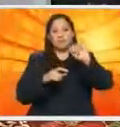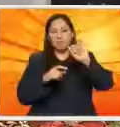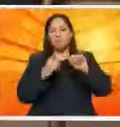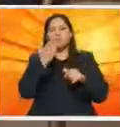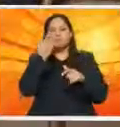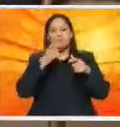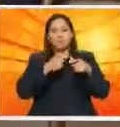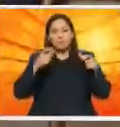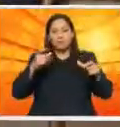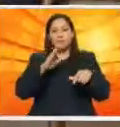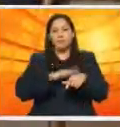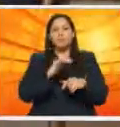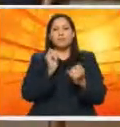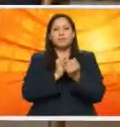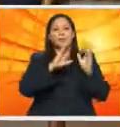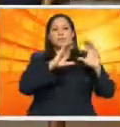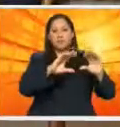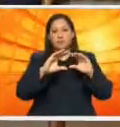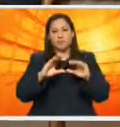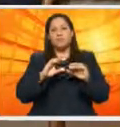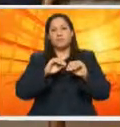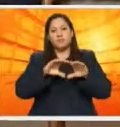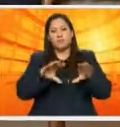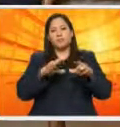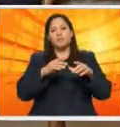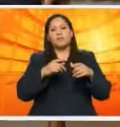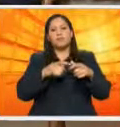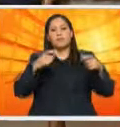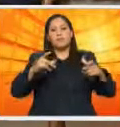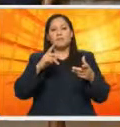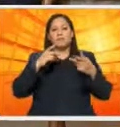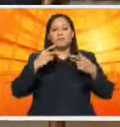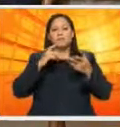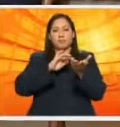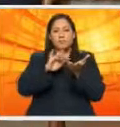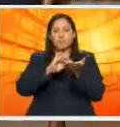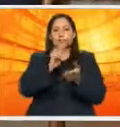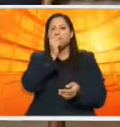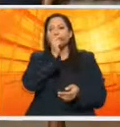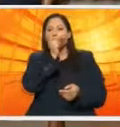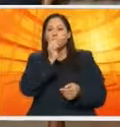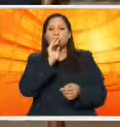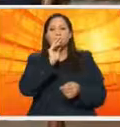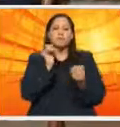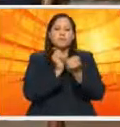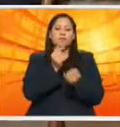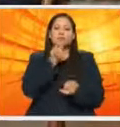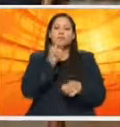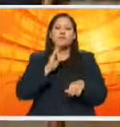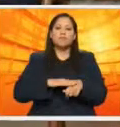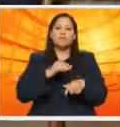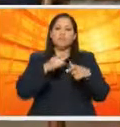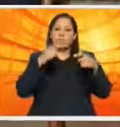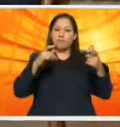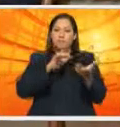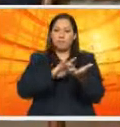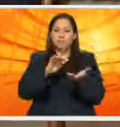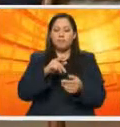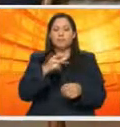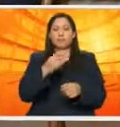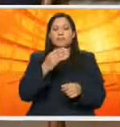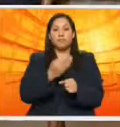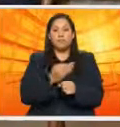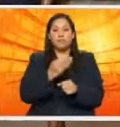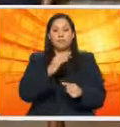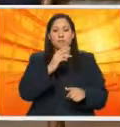crecer en impacto y en influencia y que la participación de los padres y de los niños sea aún mayor, ¿no? Así es. En este año que está